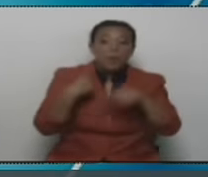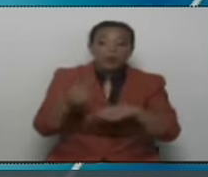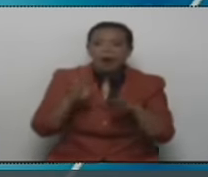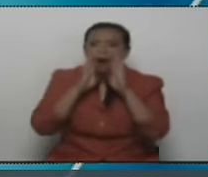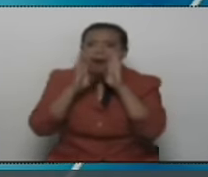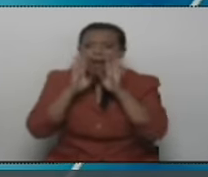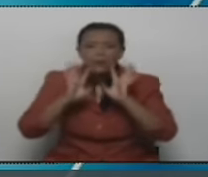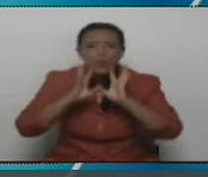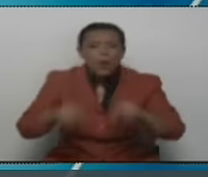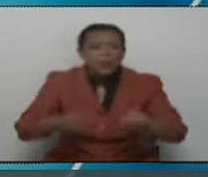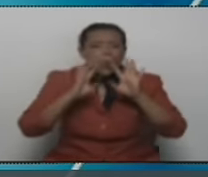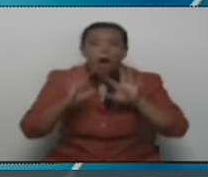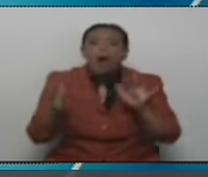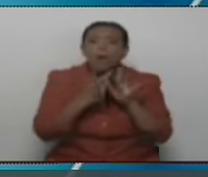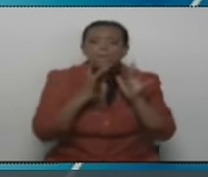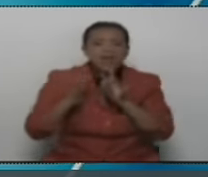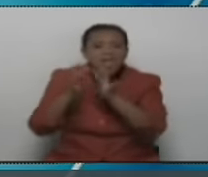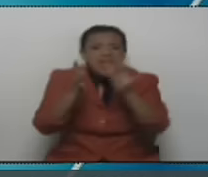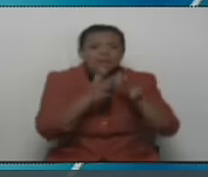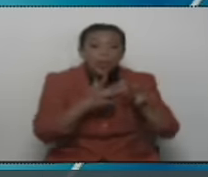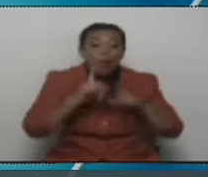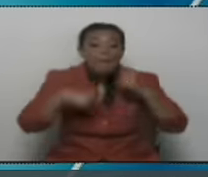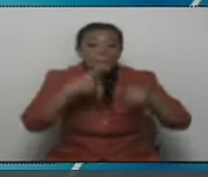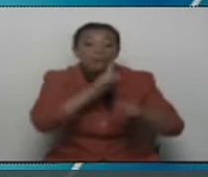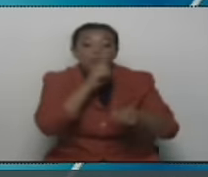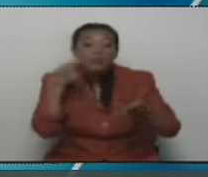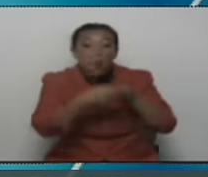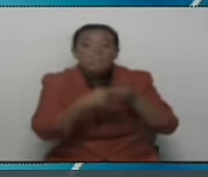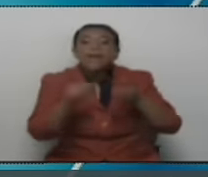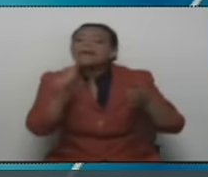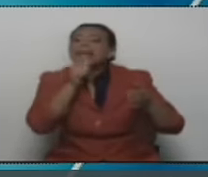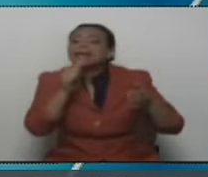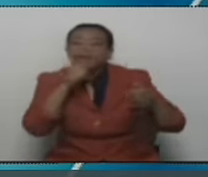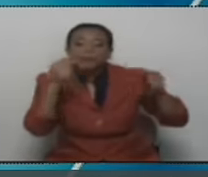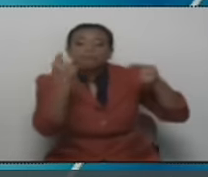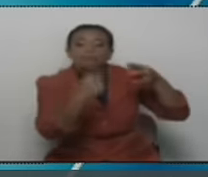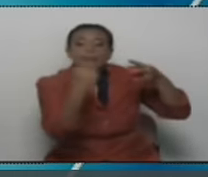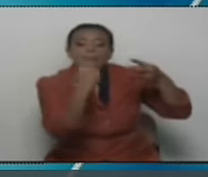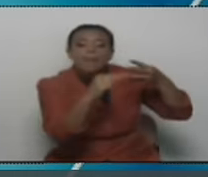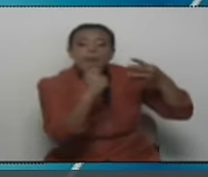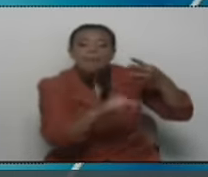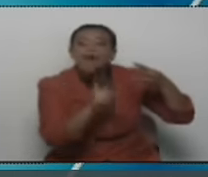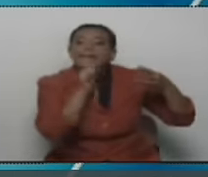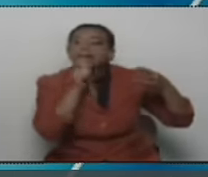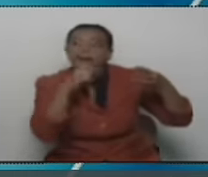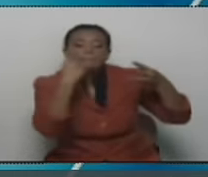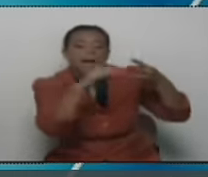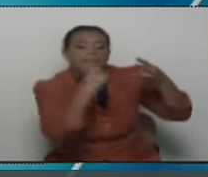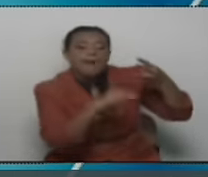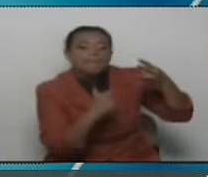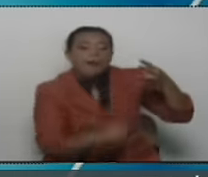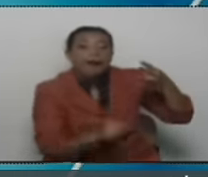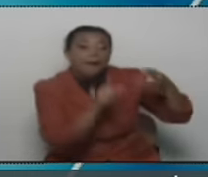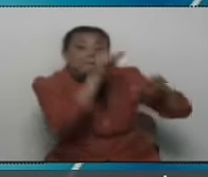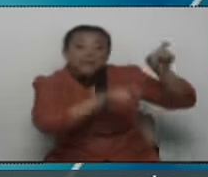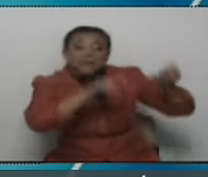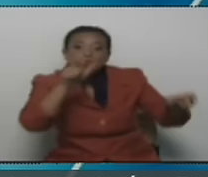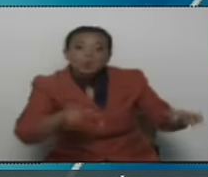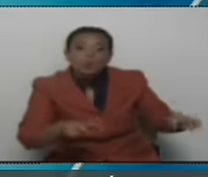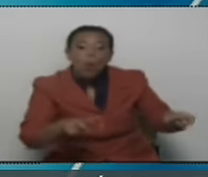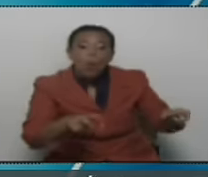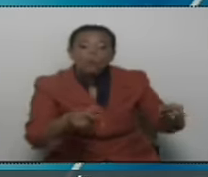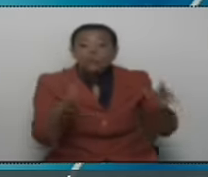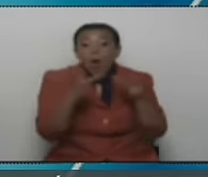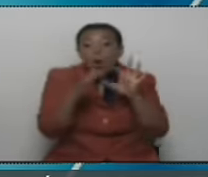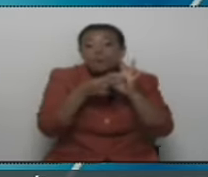de sus relaciones, de sus vínculos, comienzan a aparecer nombres, y en esta investigación nos comienzan a aparecer personajes ligados al tren de